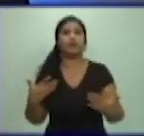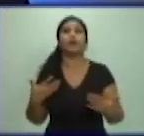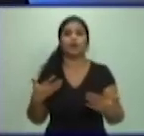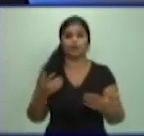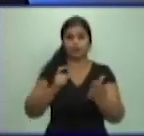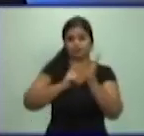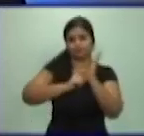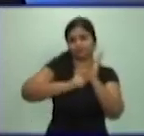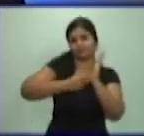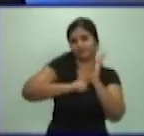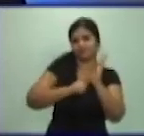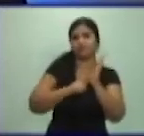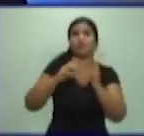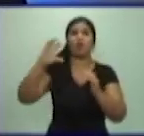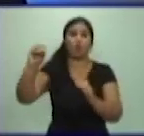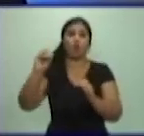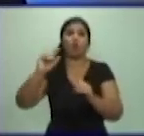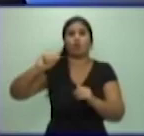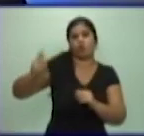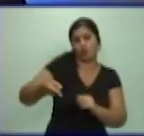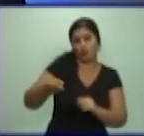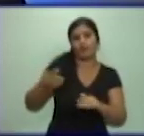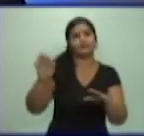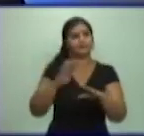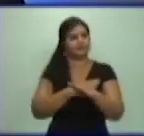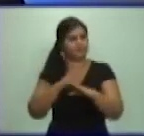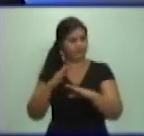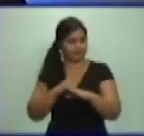de puntuación. Y aquí voy a hacer un acto,